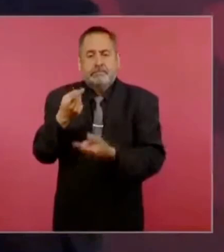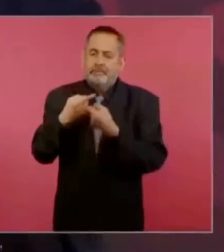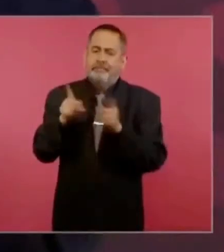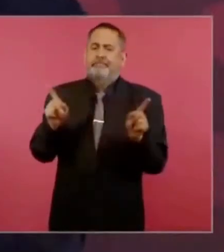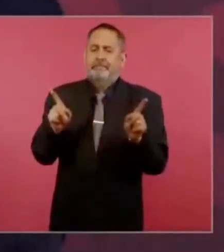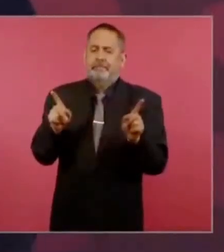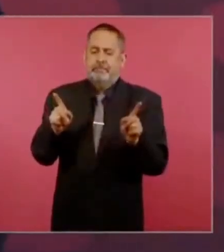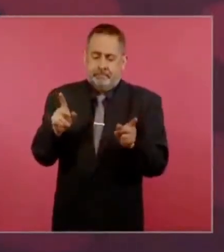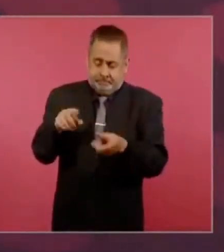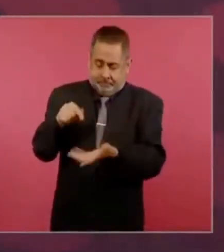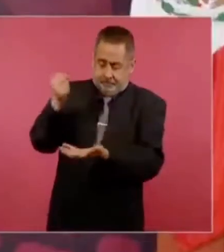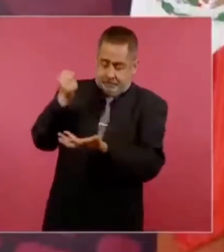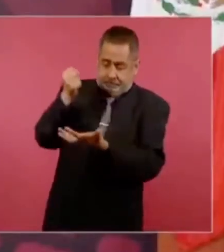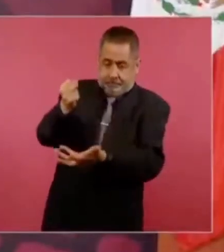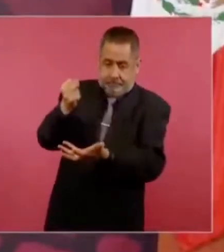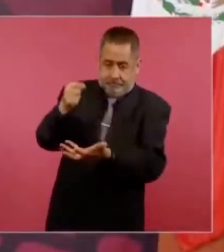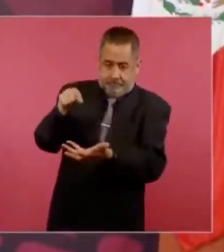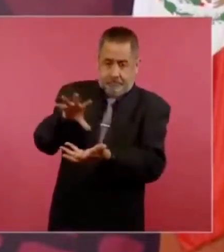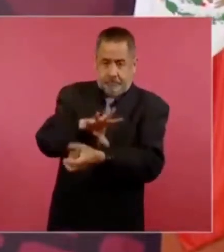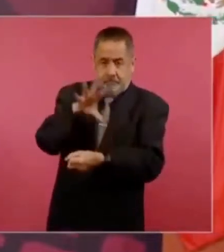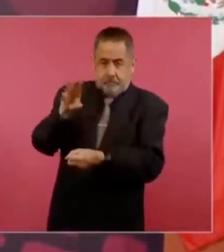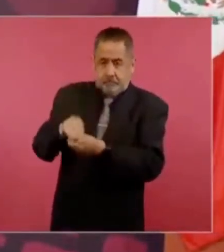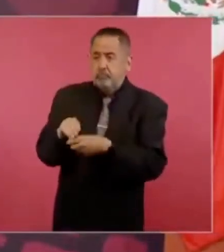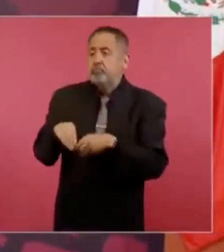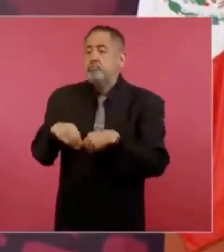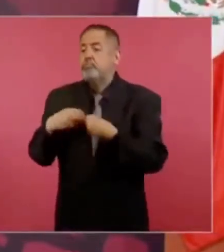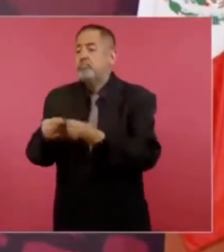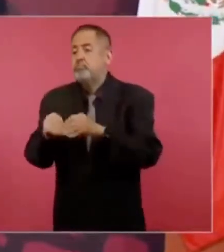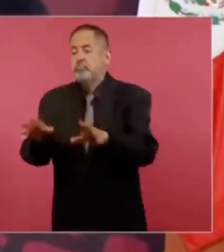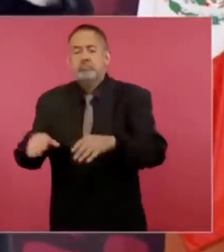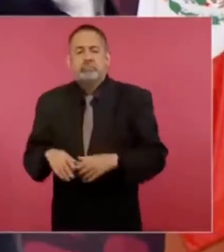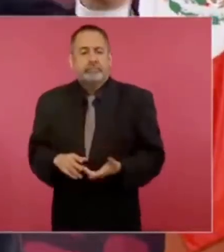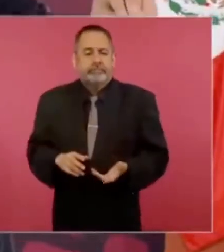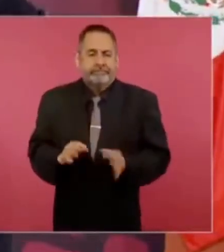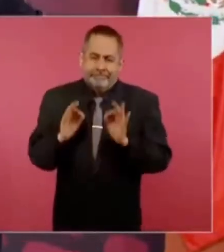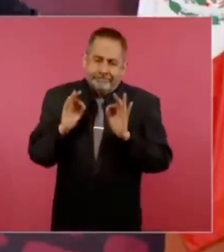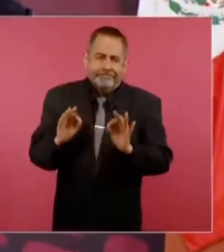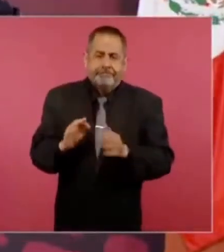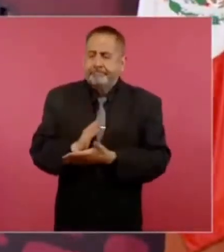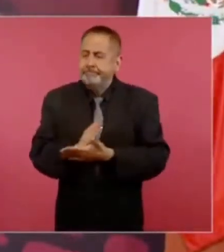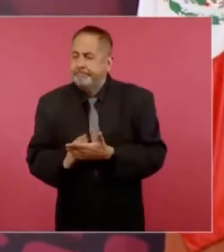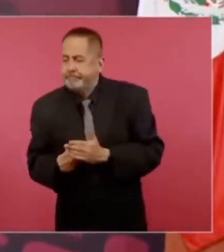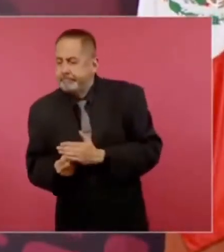manera integral, no se repartió